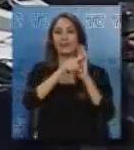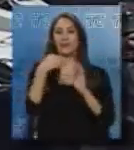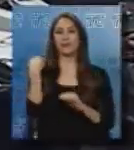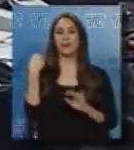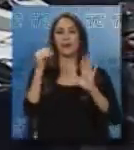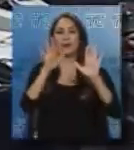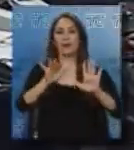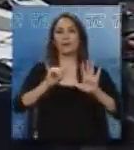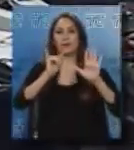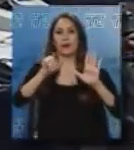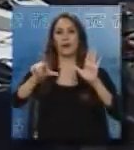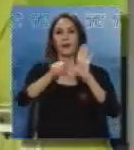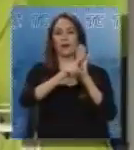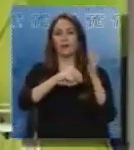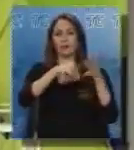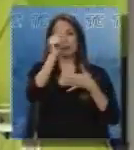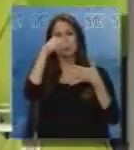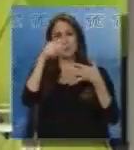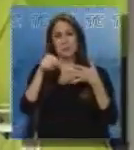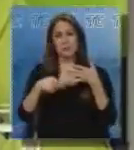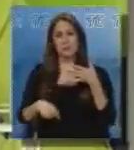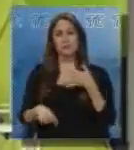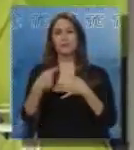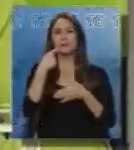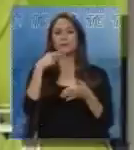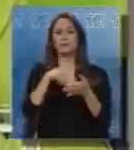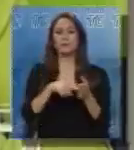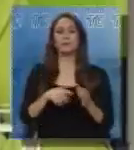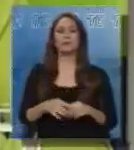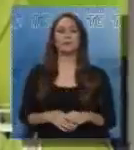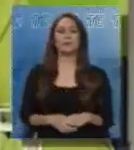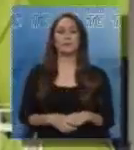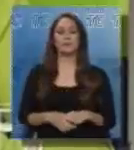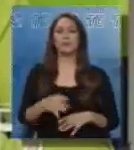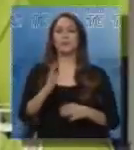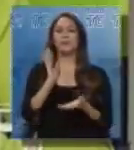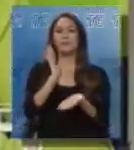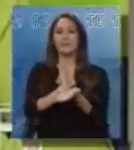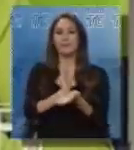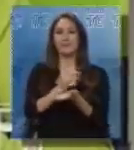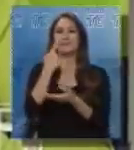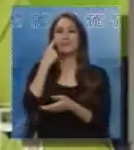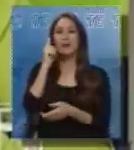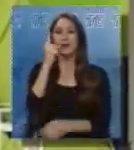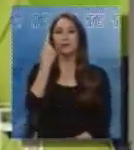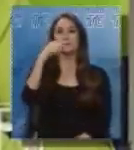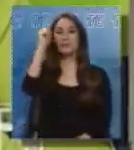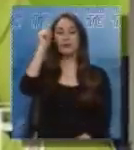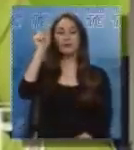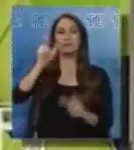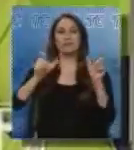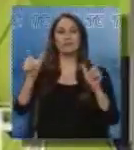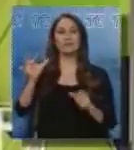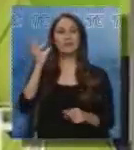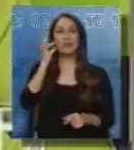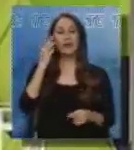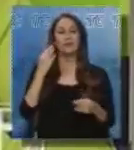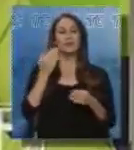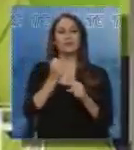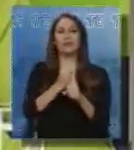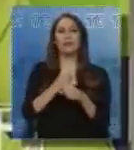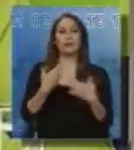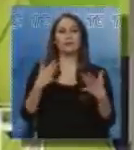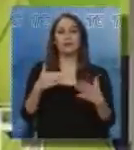16 leyes en la Asamblea Nacional. Por ejemplo, la extensión de la seguridad social para 1 millón de amas de casa, algo que ya se